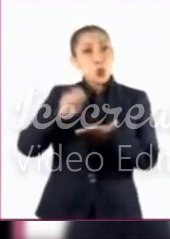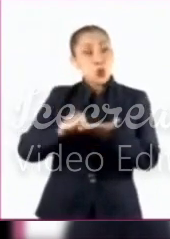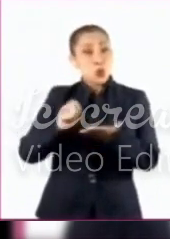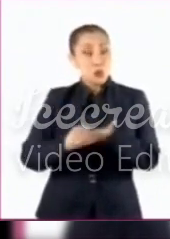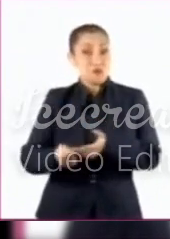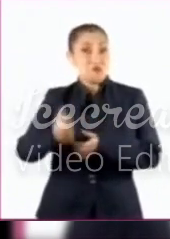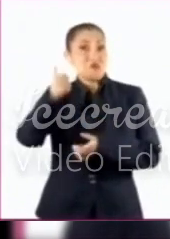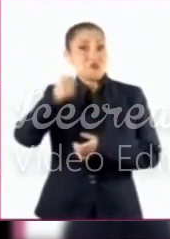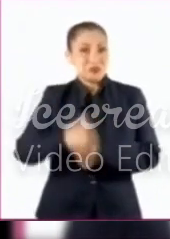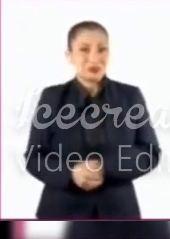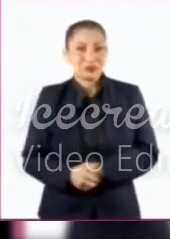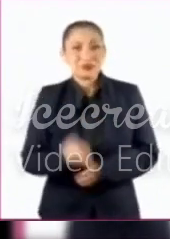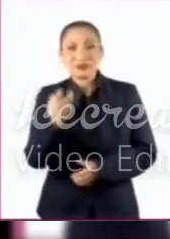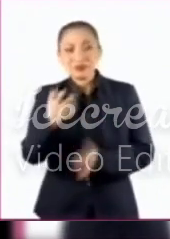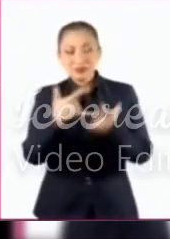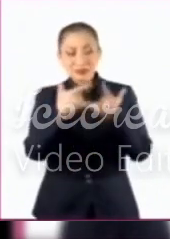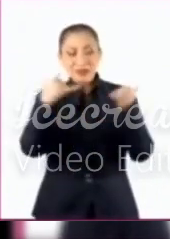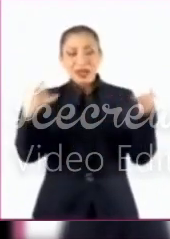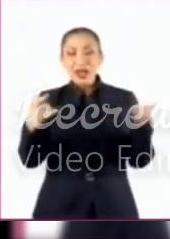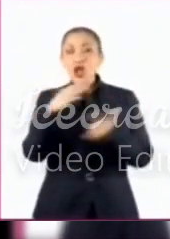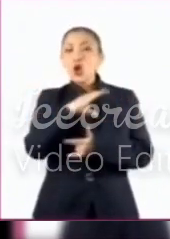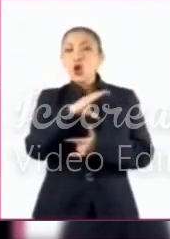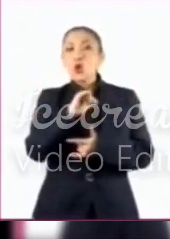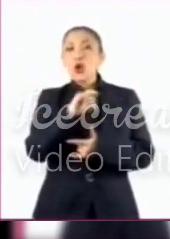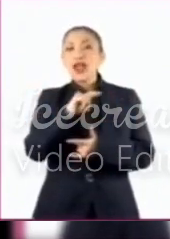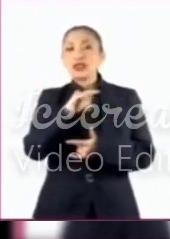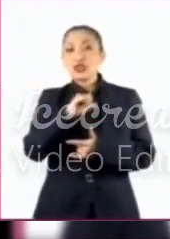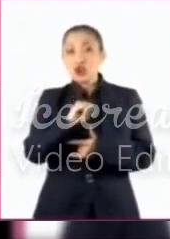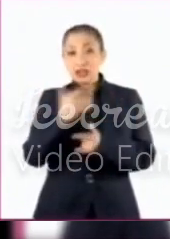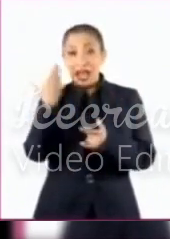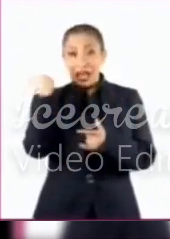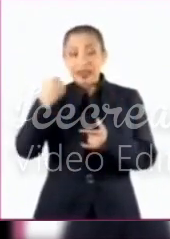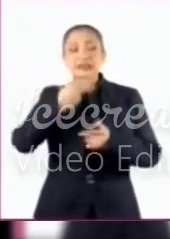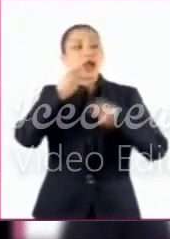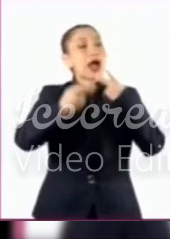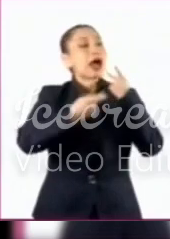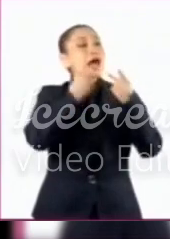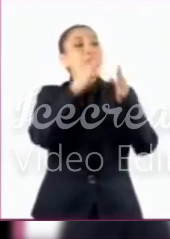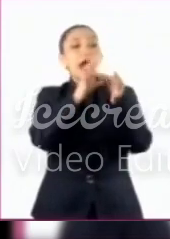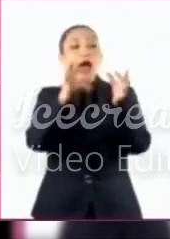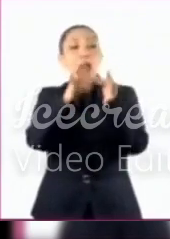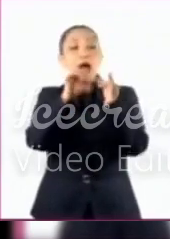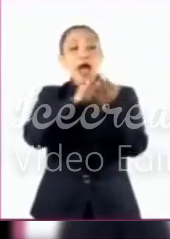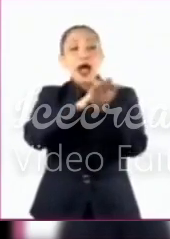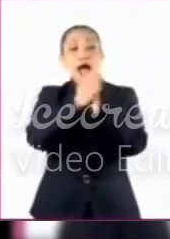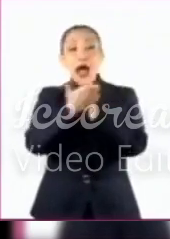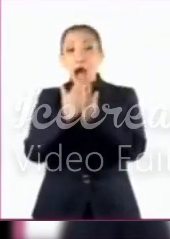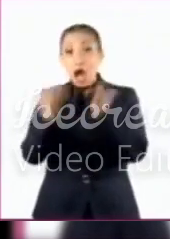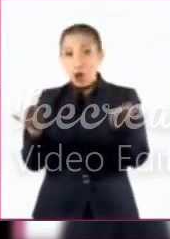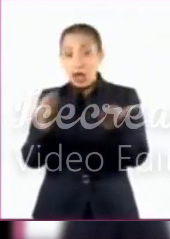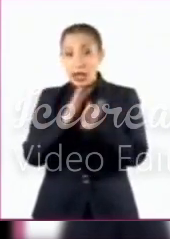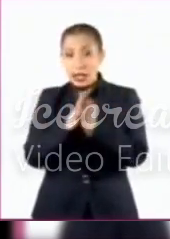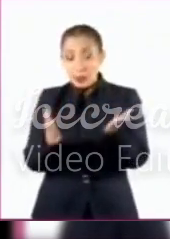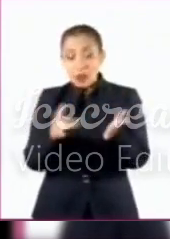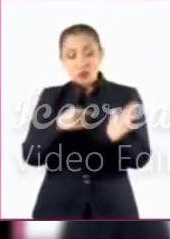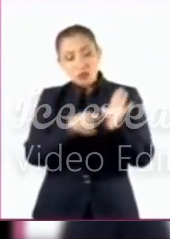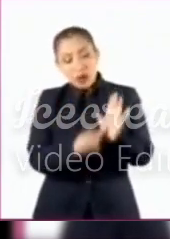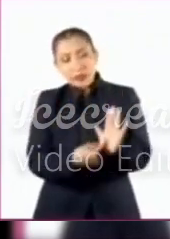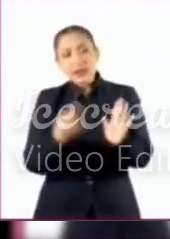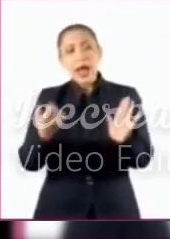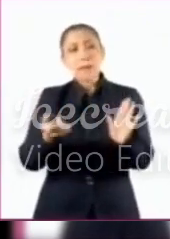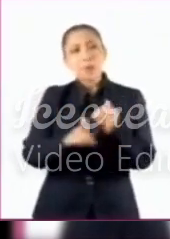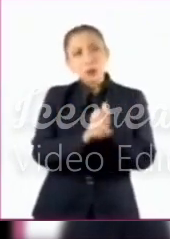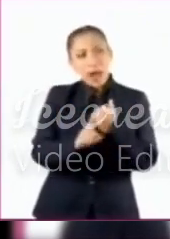siglos. Estos cuentos, que al principio fueron transmitidos de manera oral, expresan sentimientos,